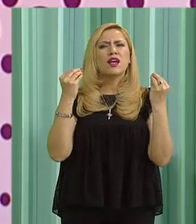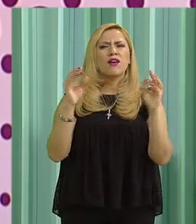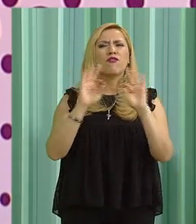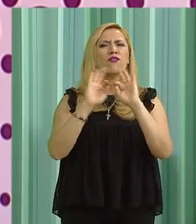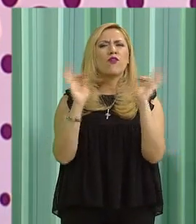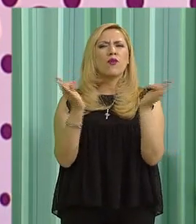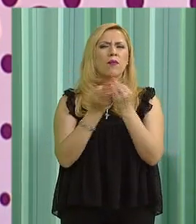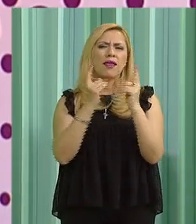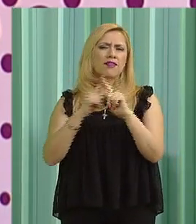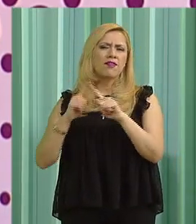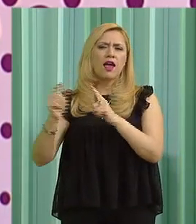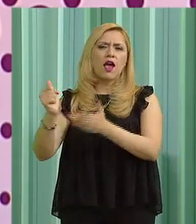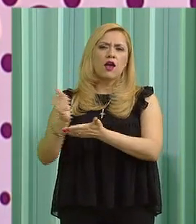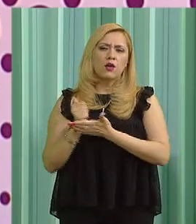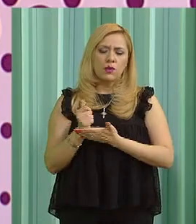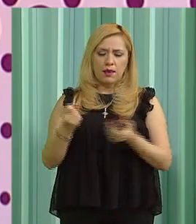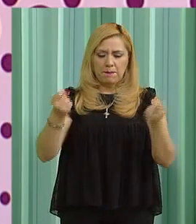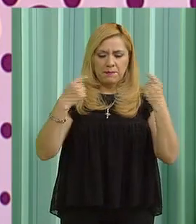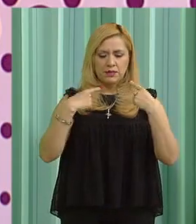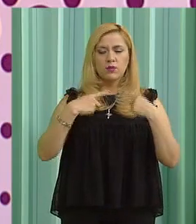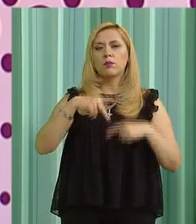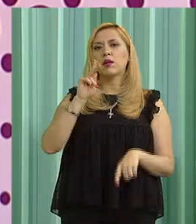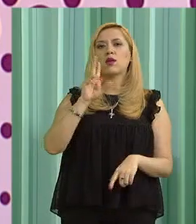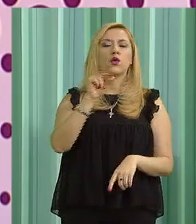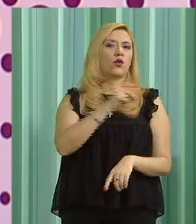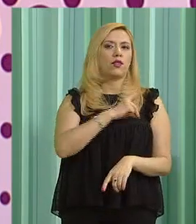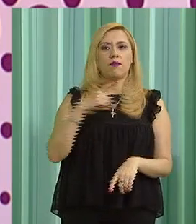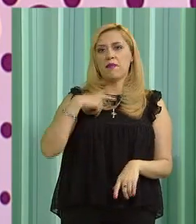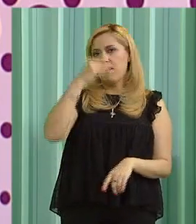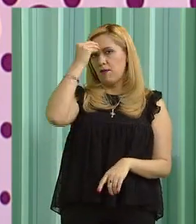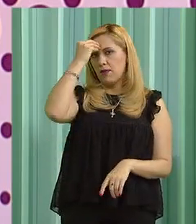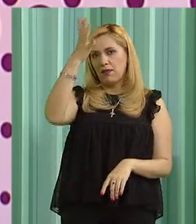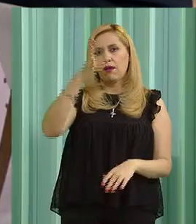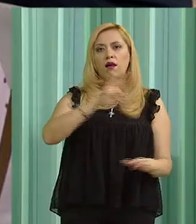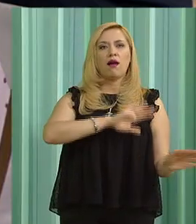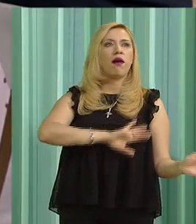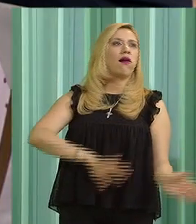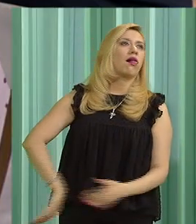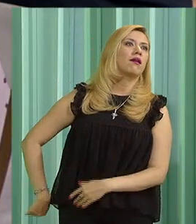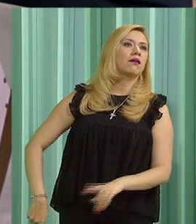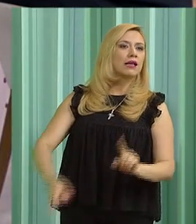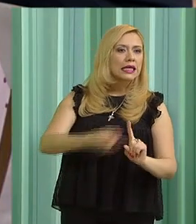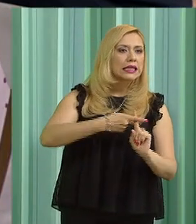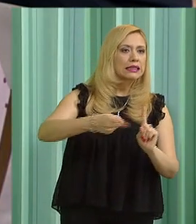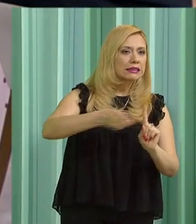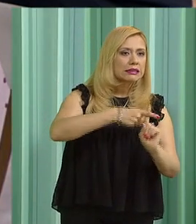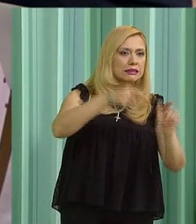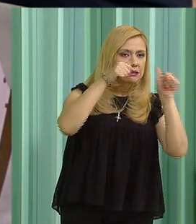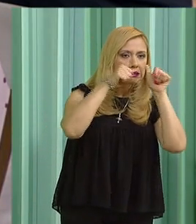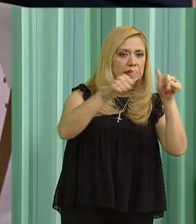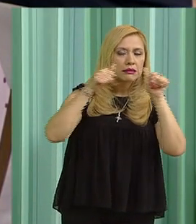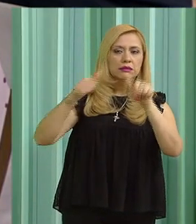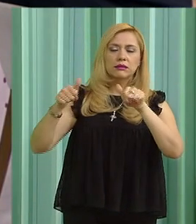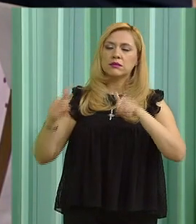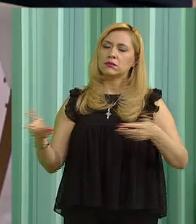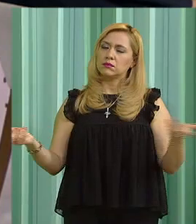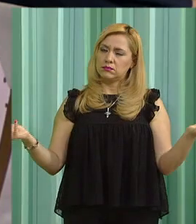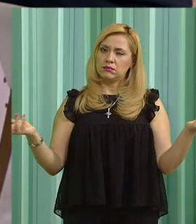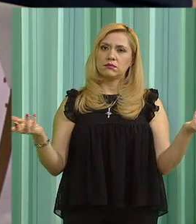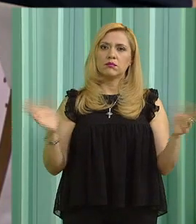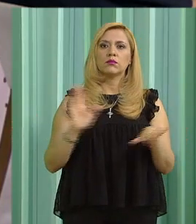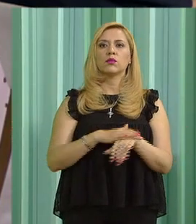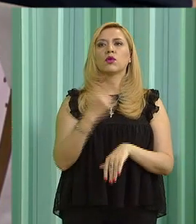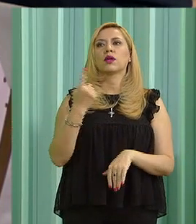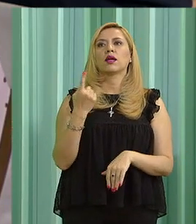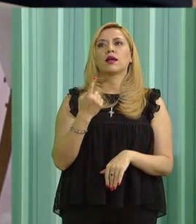pues, de apoyarse, pero no hay que perder de vista esto que es tan, tan importante,